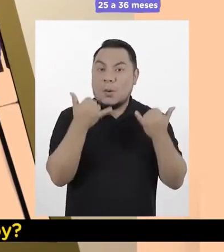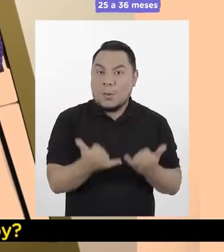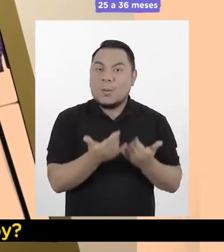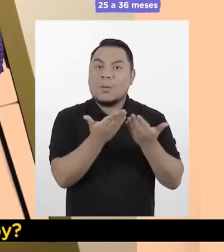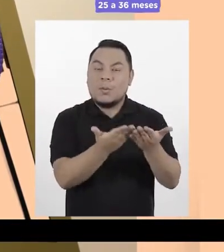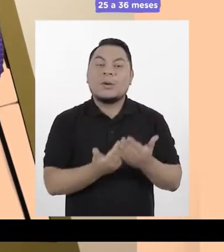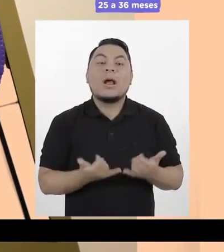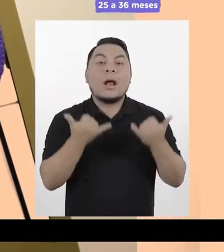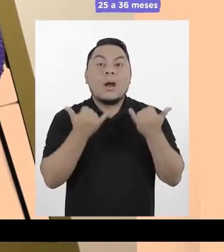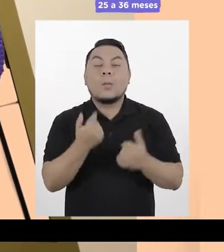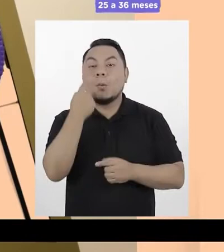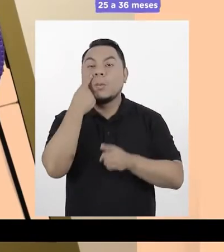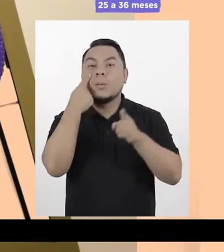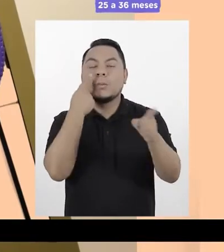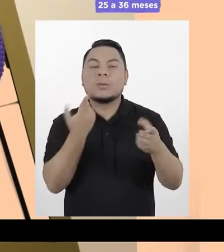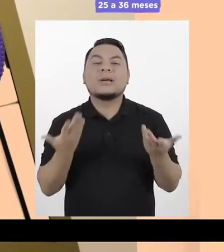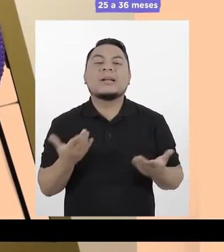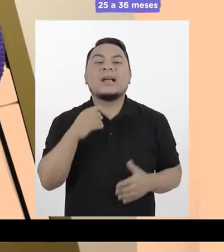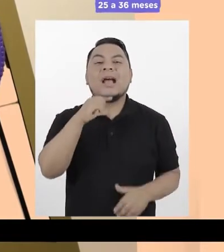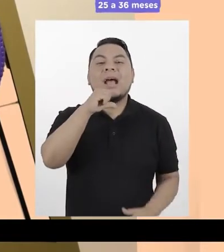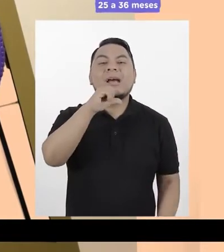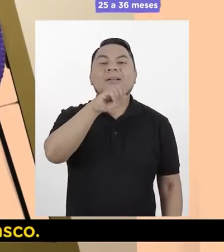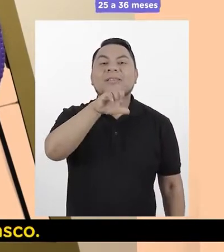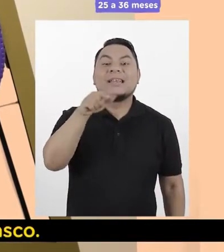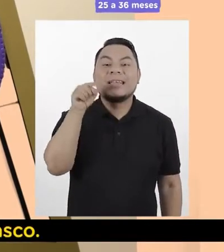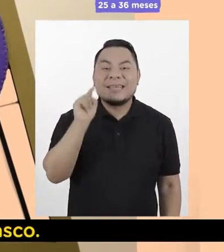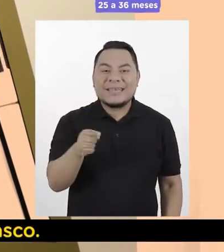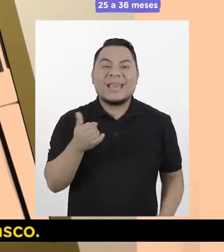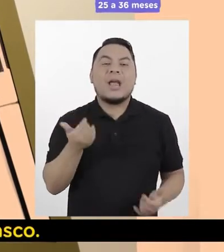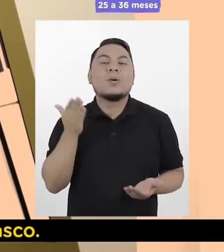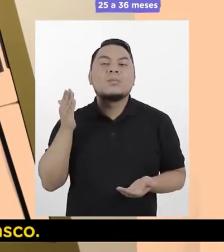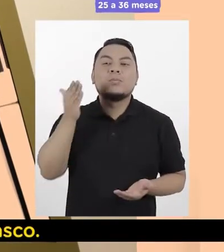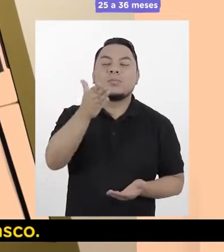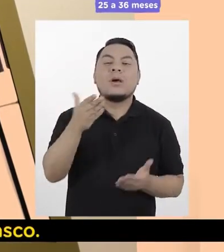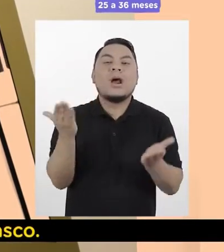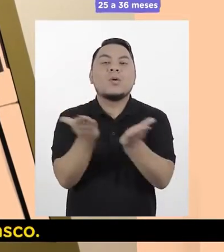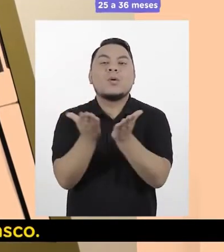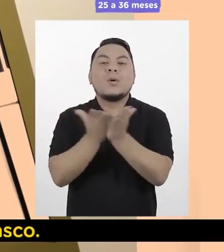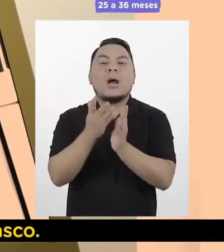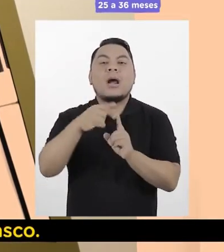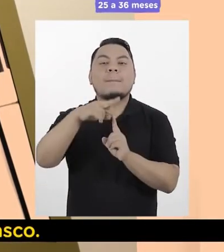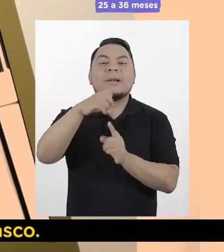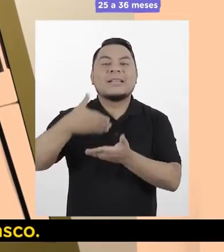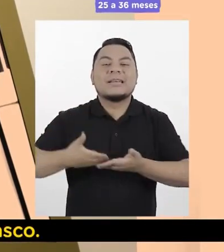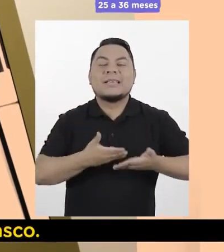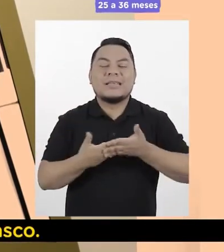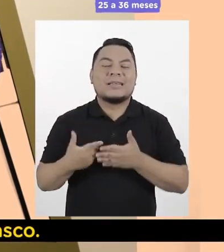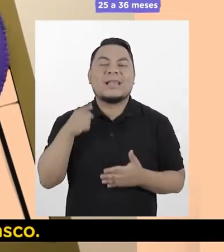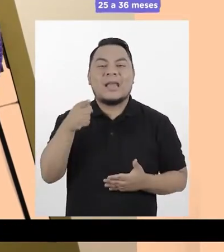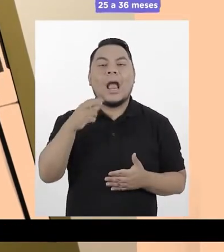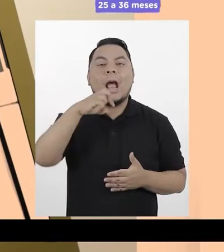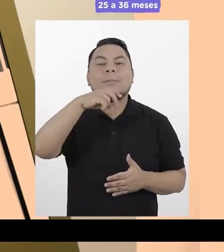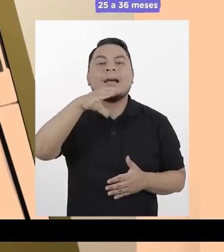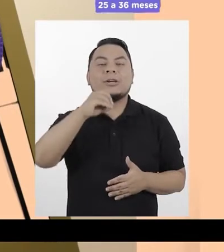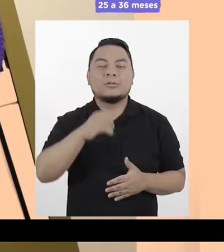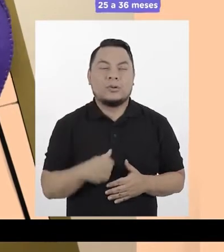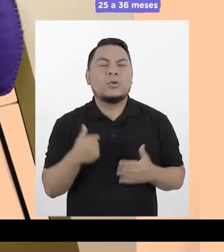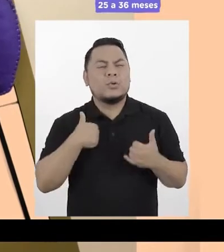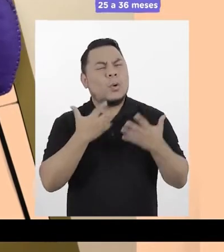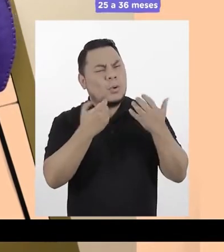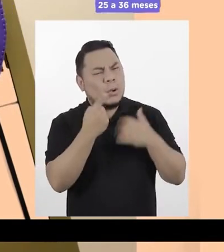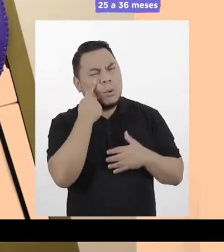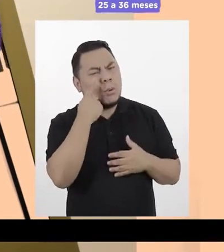conoceremos hoy? Hoy conoceremos a Gael. Él asiste al PRITE Yanahuanca Pasco. Yo